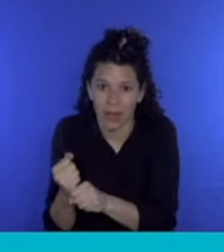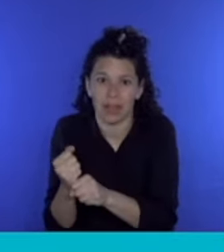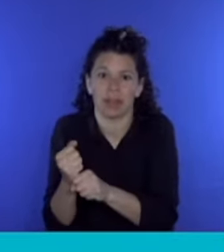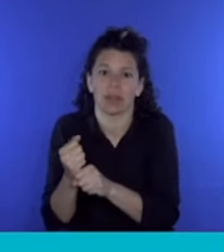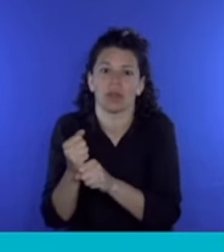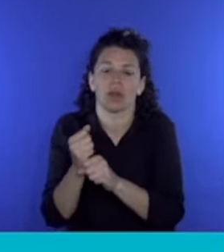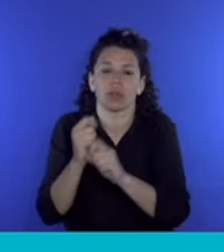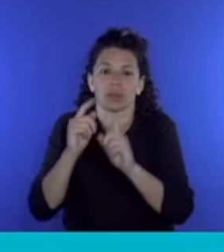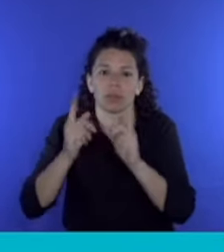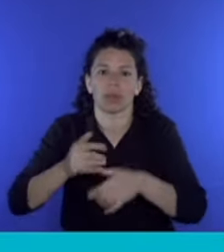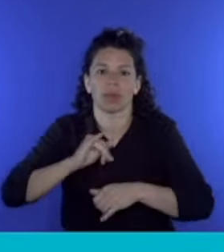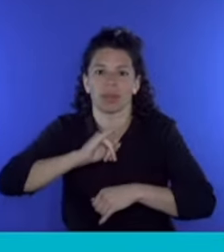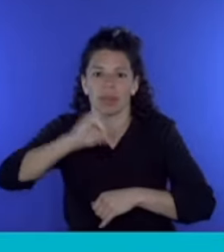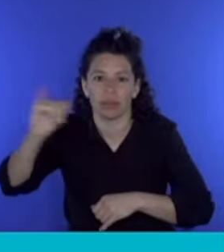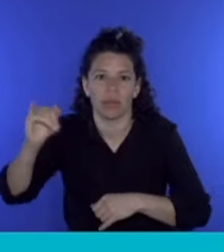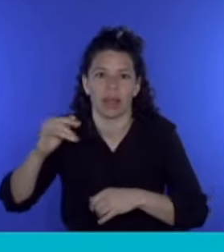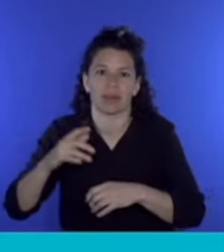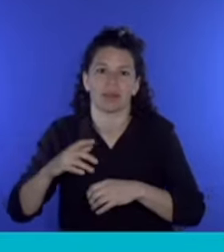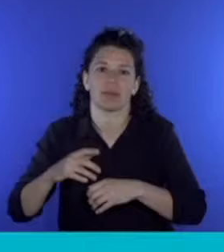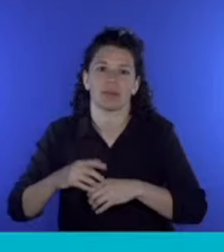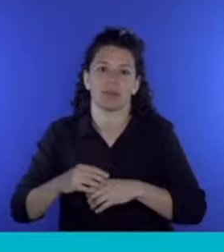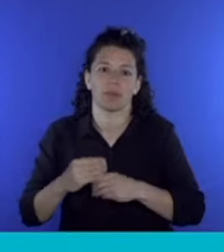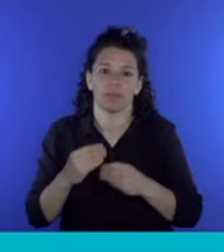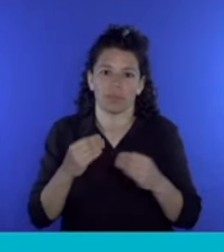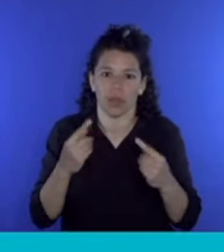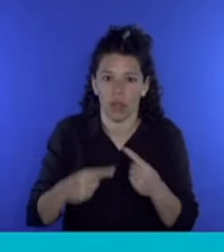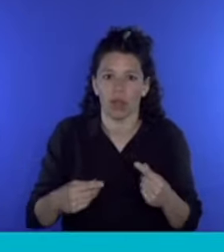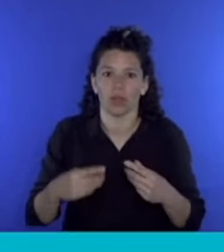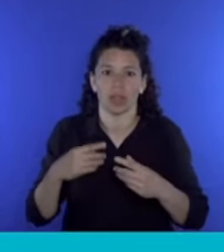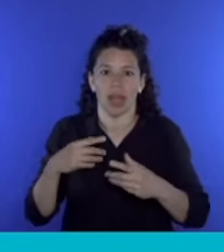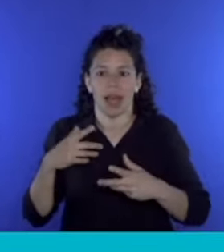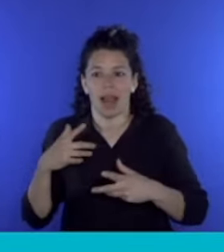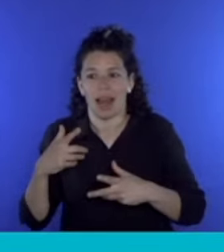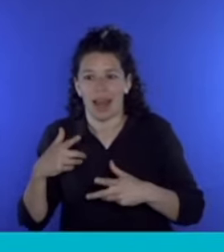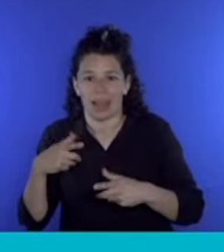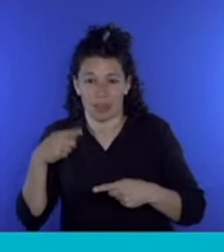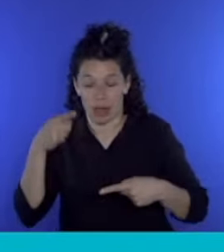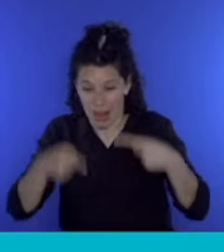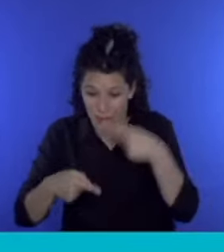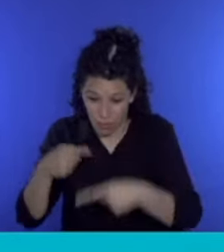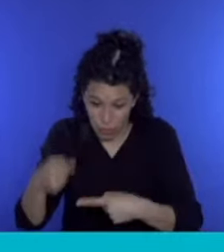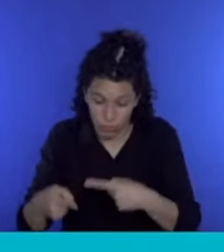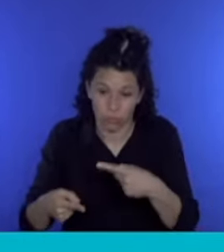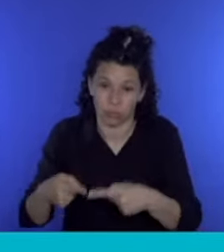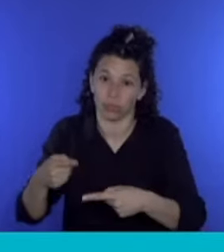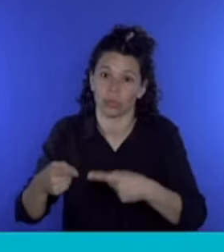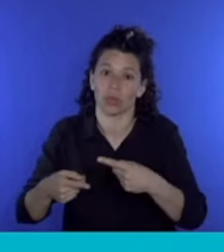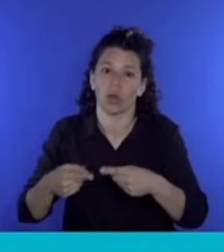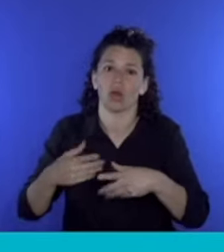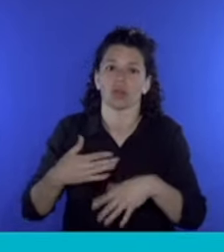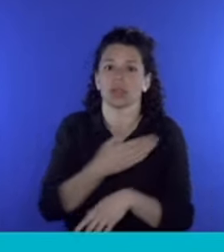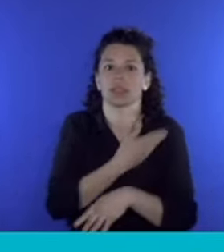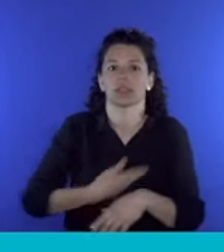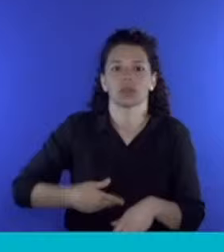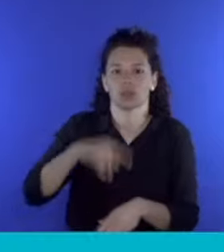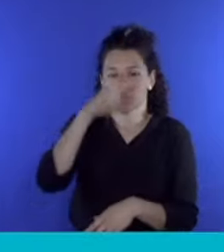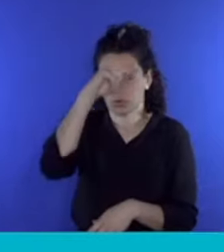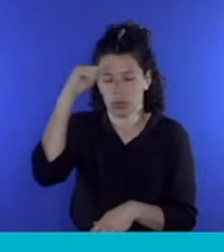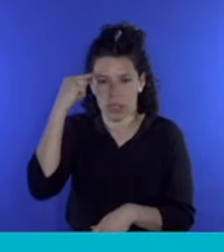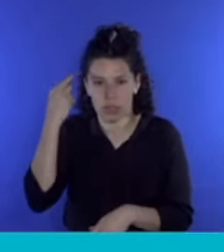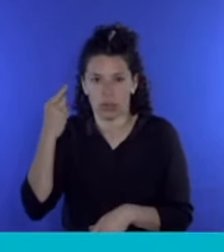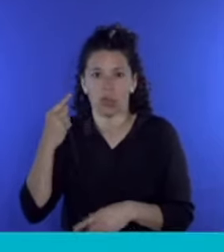las tremendas calumnias que se están llevando adelante las tremendos hechos que desde el gobierno nacional y